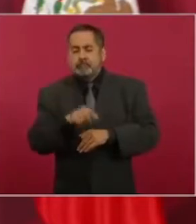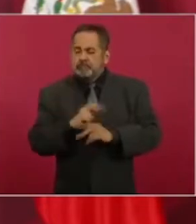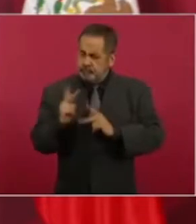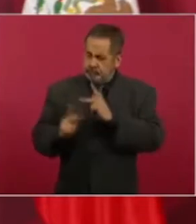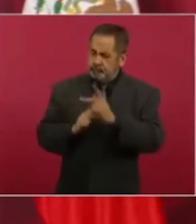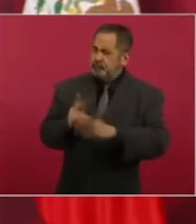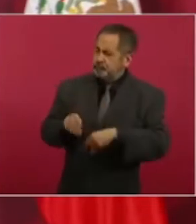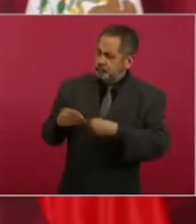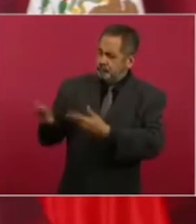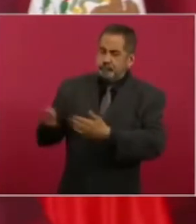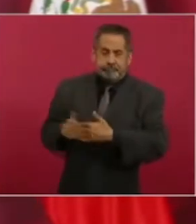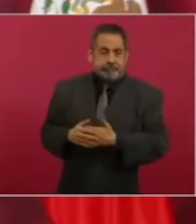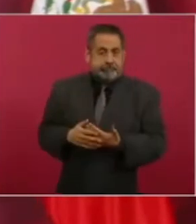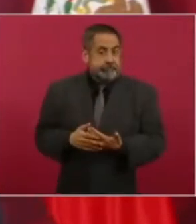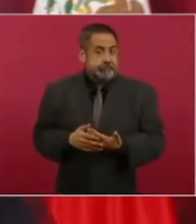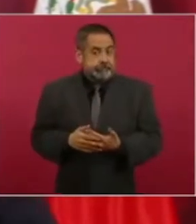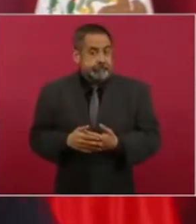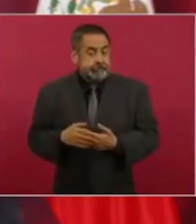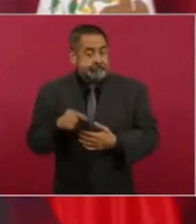que tiene